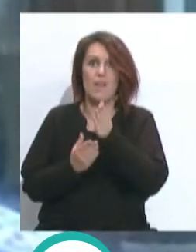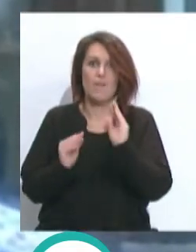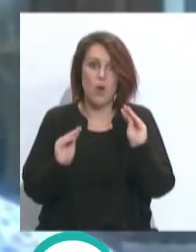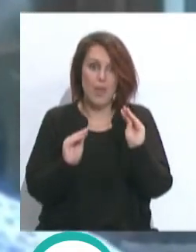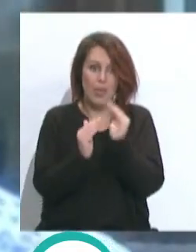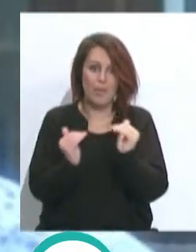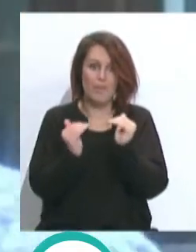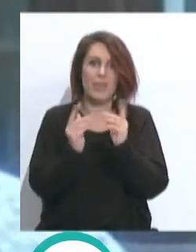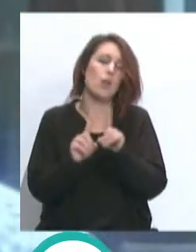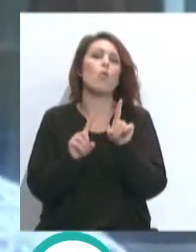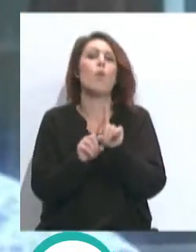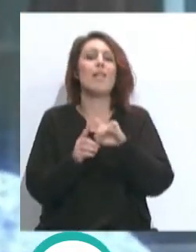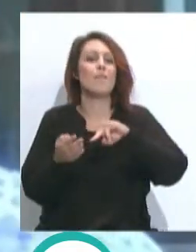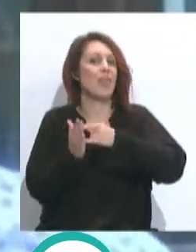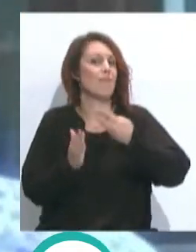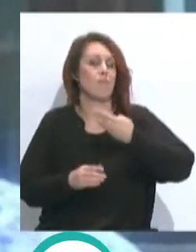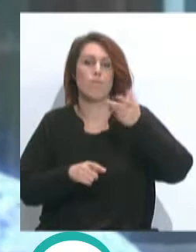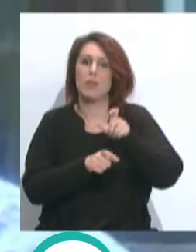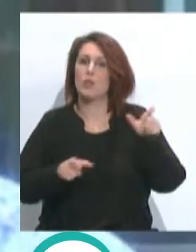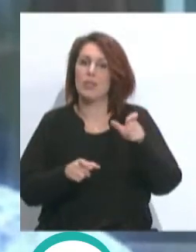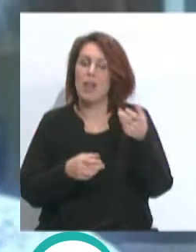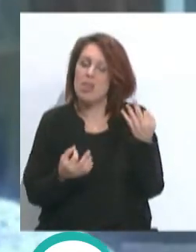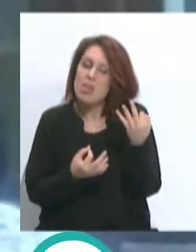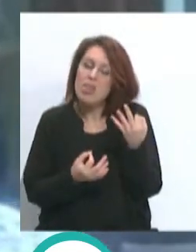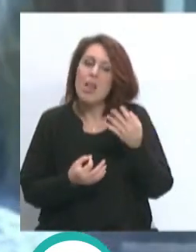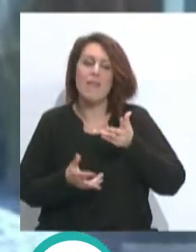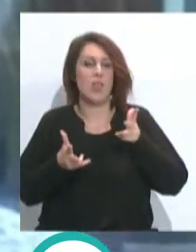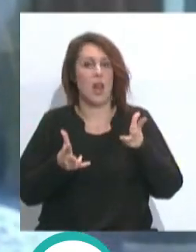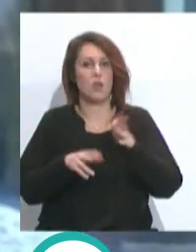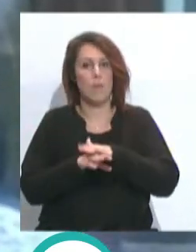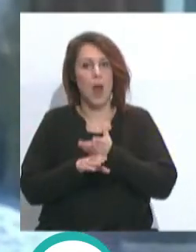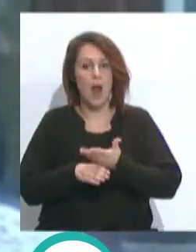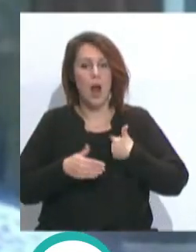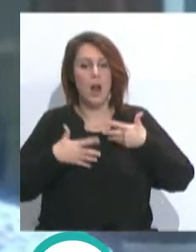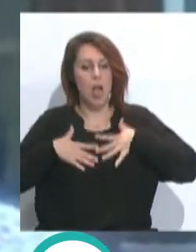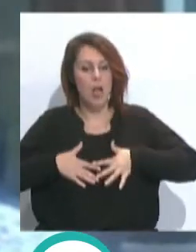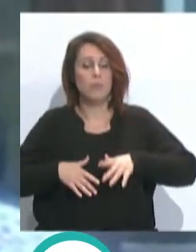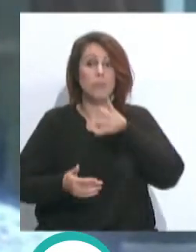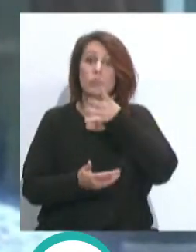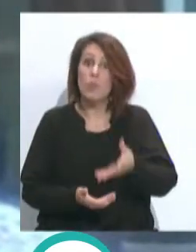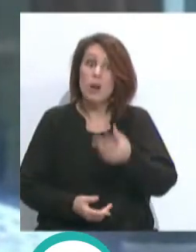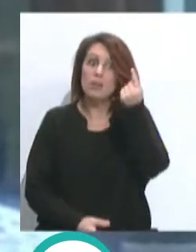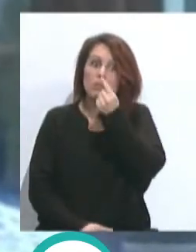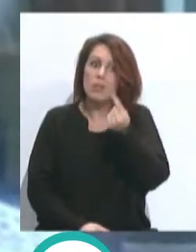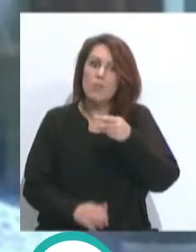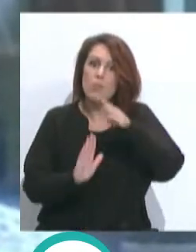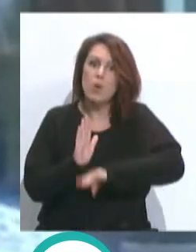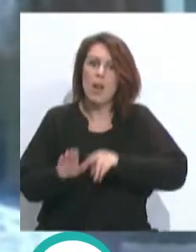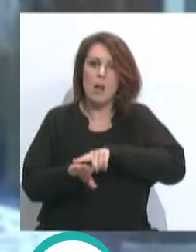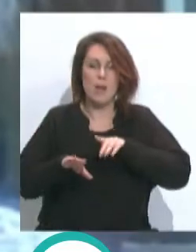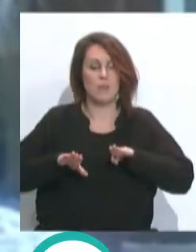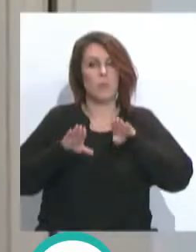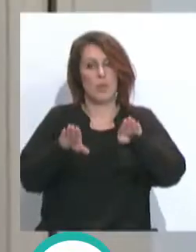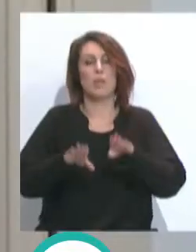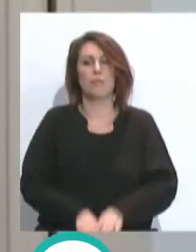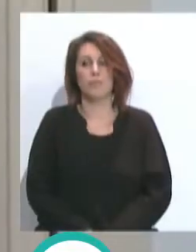formación es un plan B que toda persona debe tener derecho a poseer. Y esta es la razón de haberse diseñado e implantado el programa de